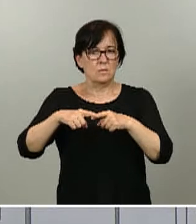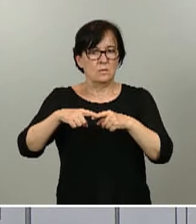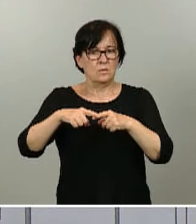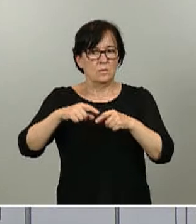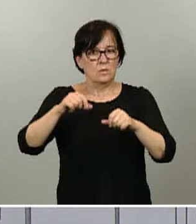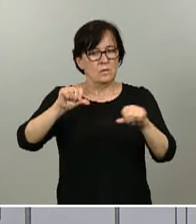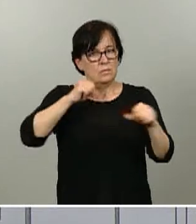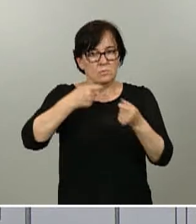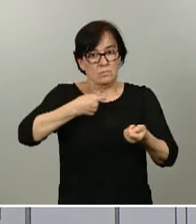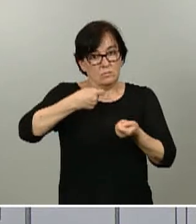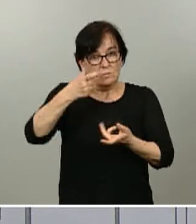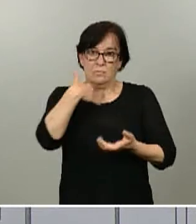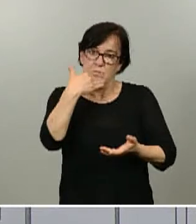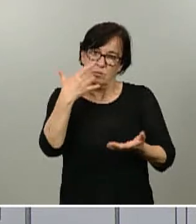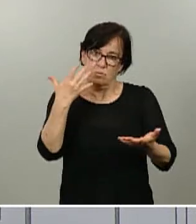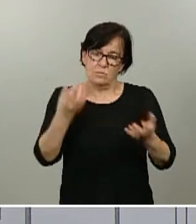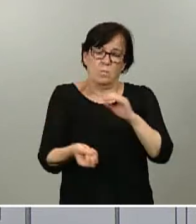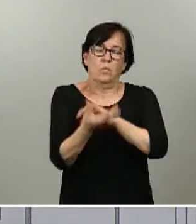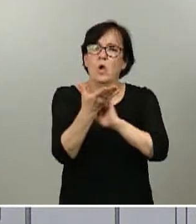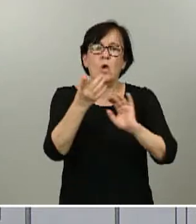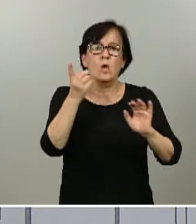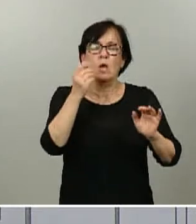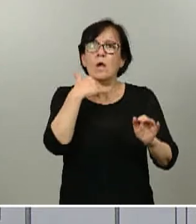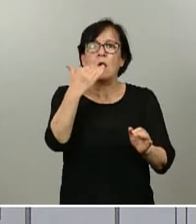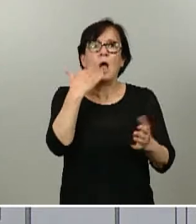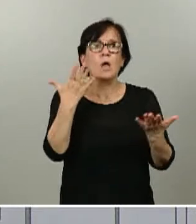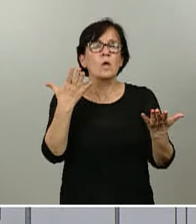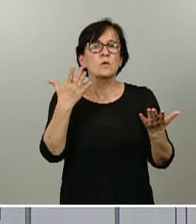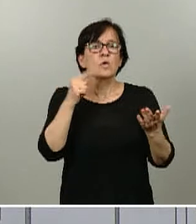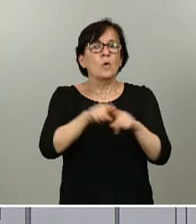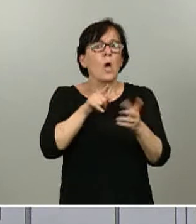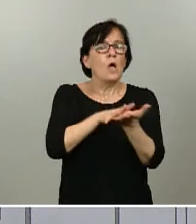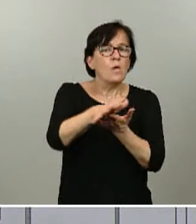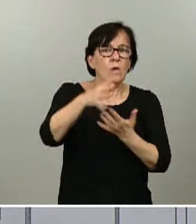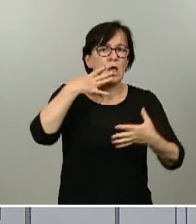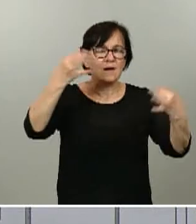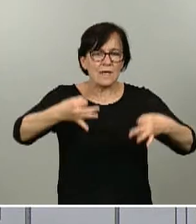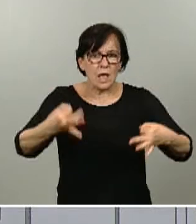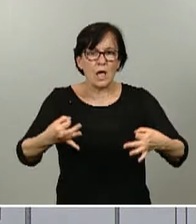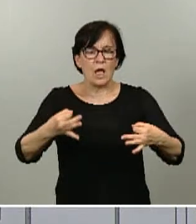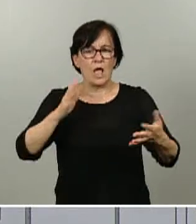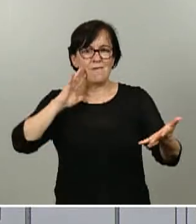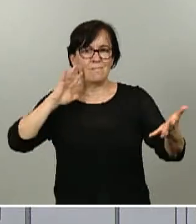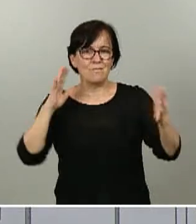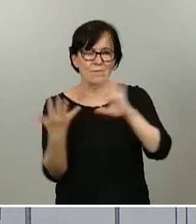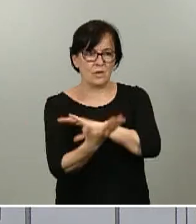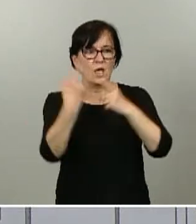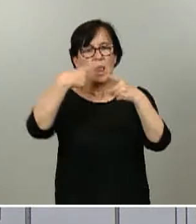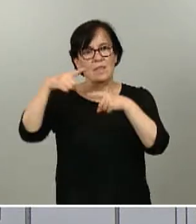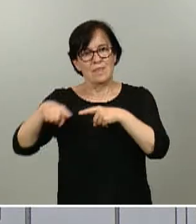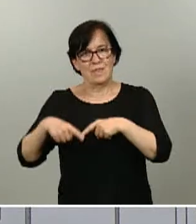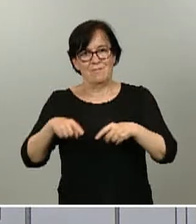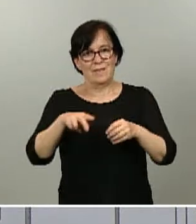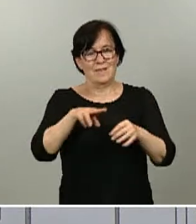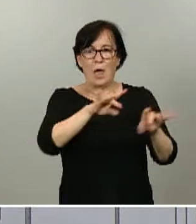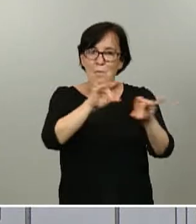brotes. Afortunadamente no han tenido ningún impacto real en la evolución de las diferentes provincias y además se ha